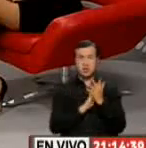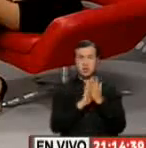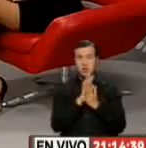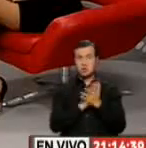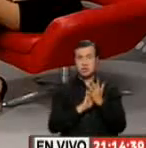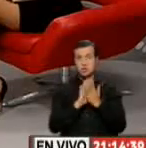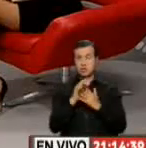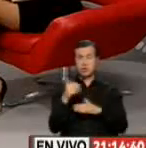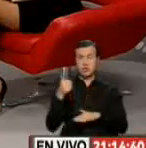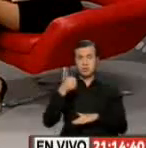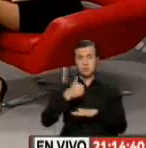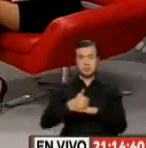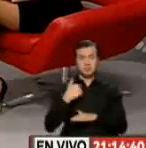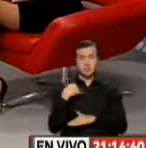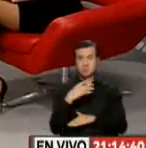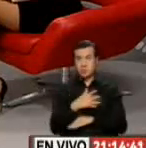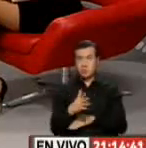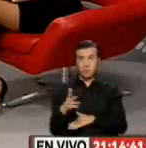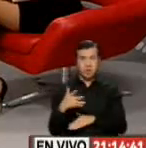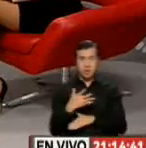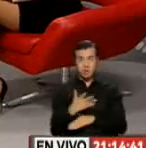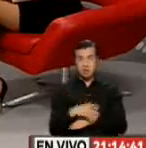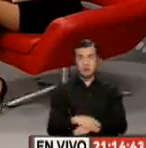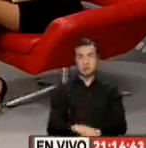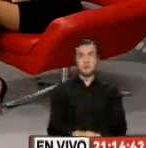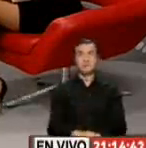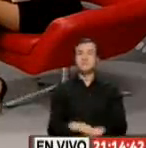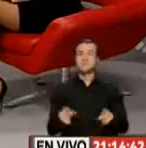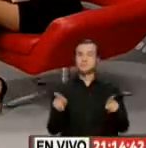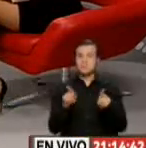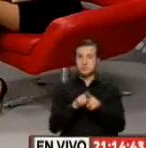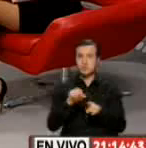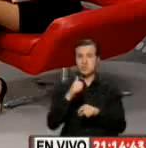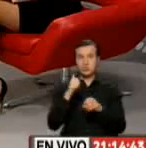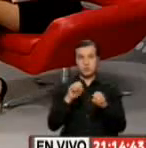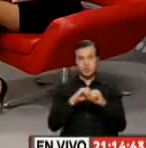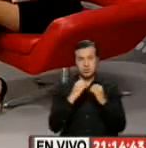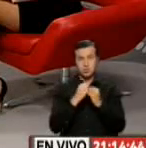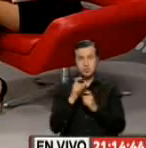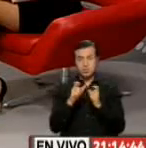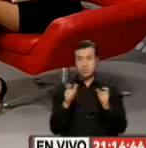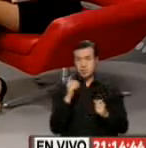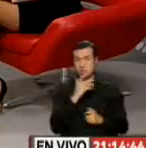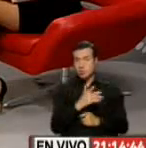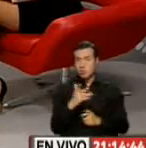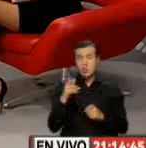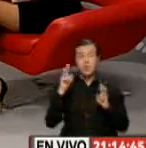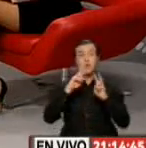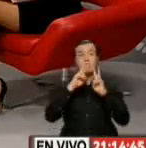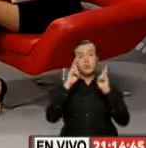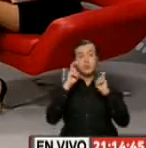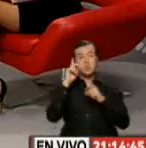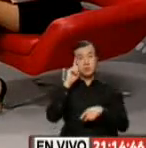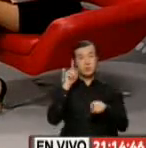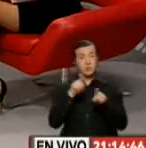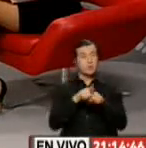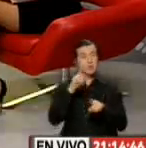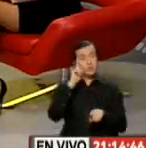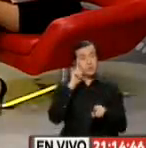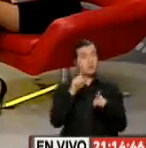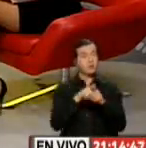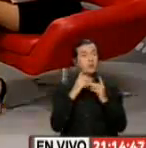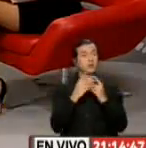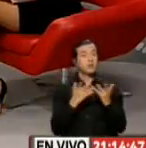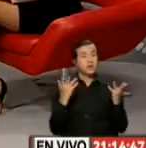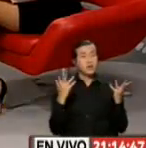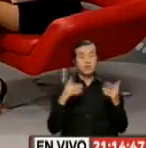ese tiempo. Acéfala absolutamente. Entonces, al igual que otros organismos, ellos se constituyeron con el tema del consenso. Y ese tema del consenso